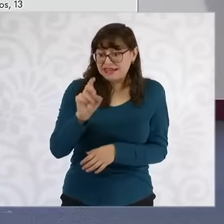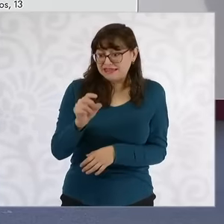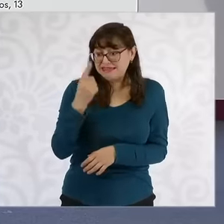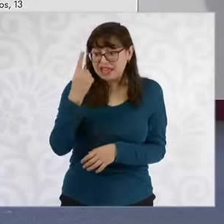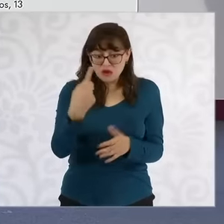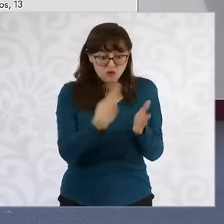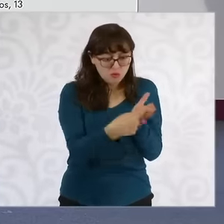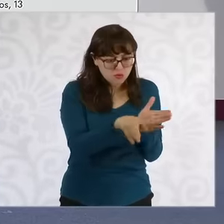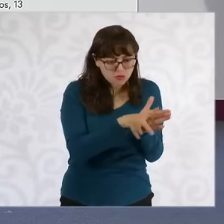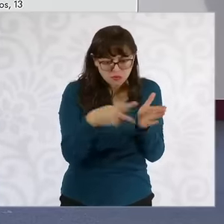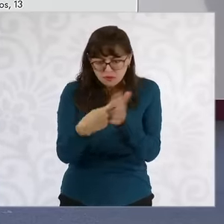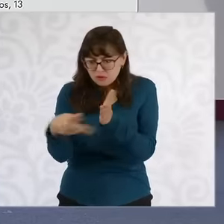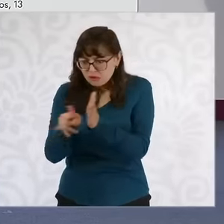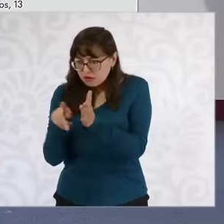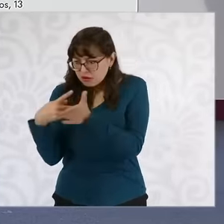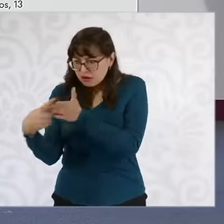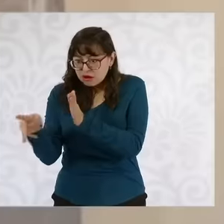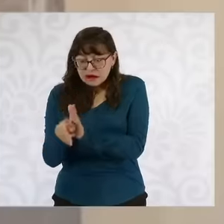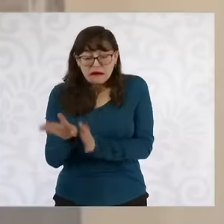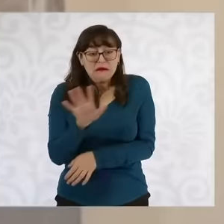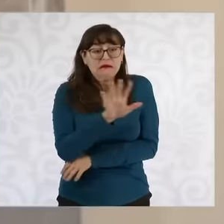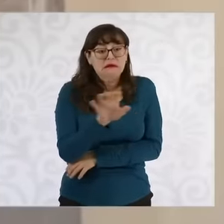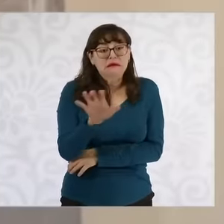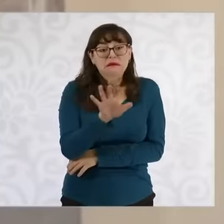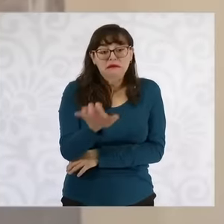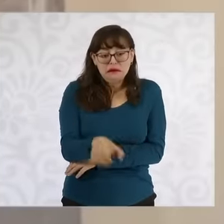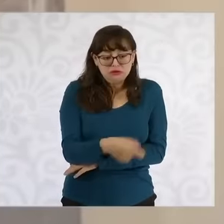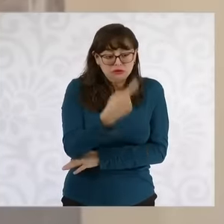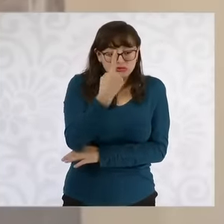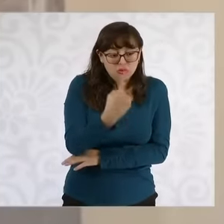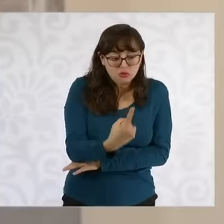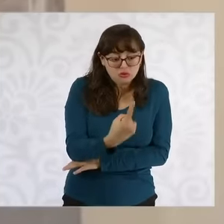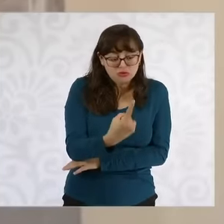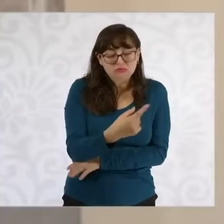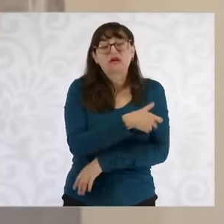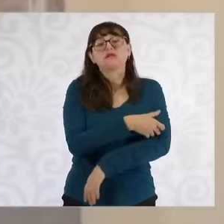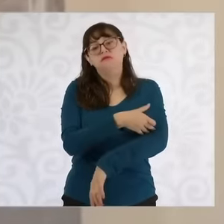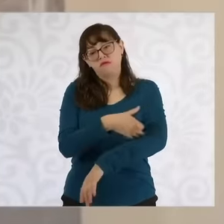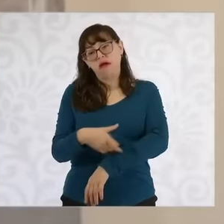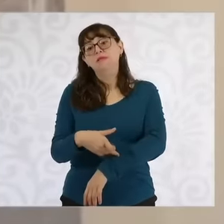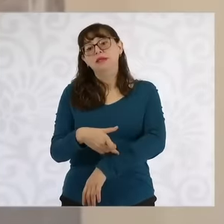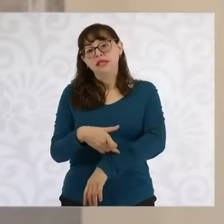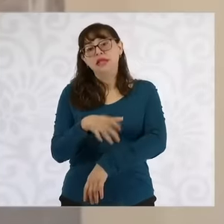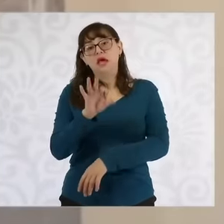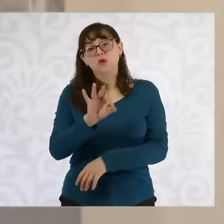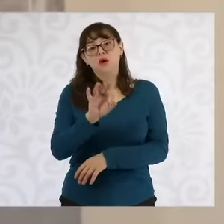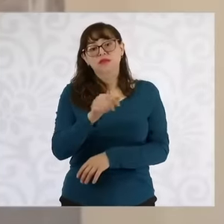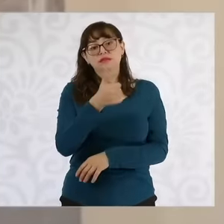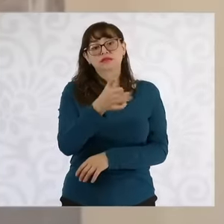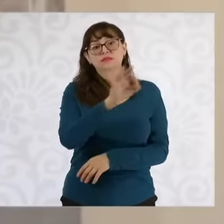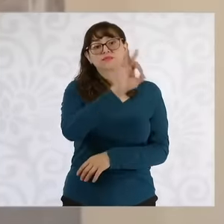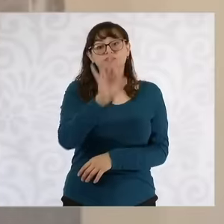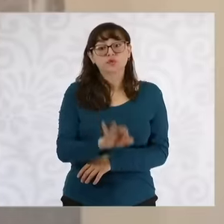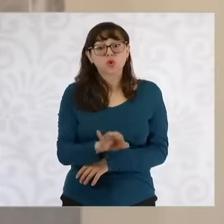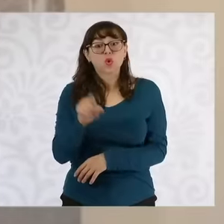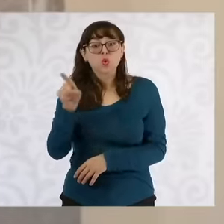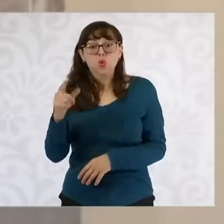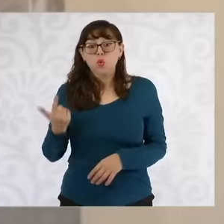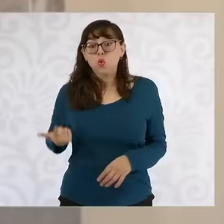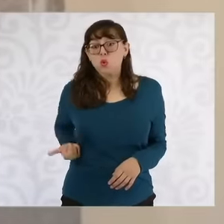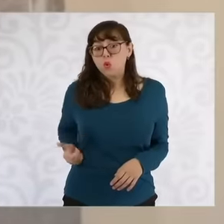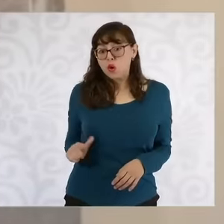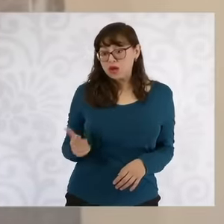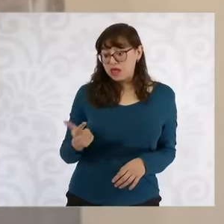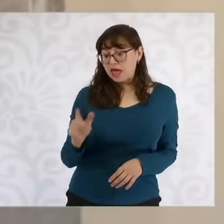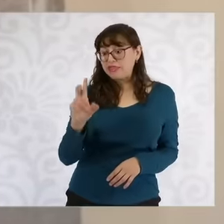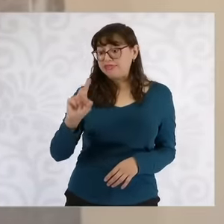circuitos, 501 tienen familiares, lo que representa el 48.6%. Guanajuato, en donde